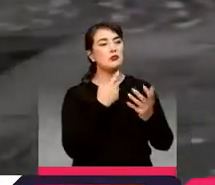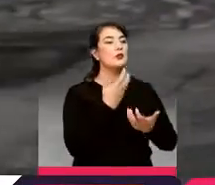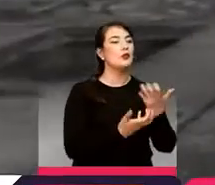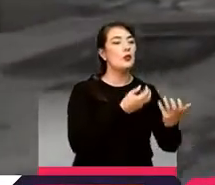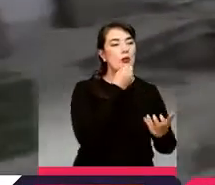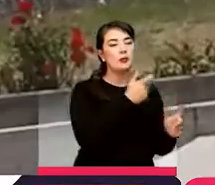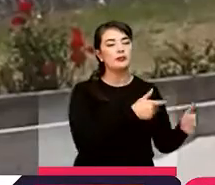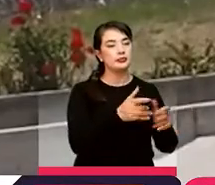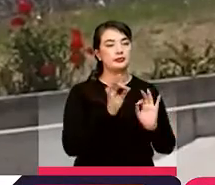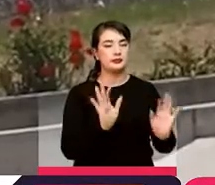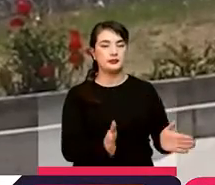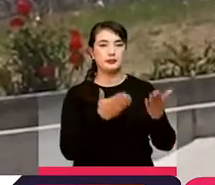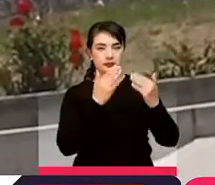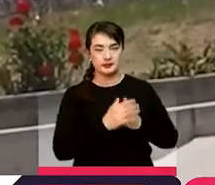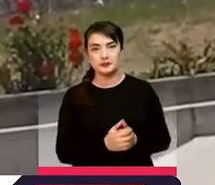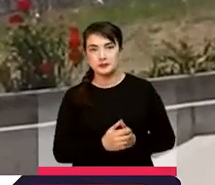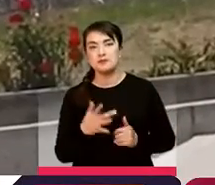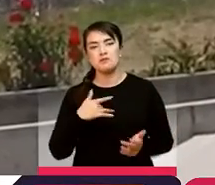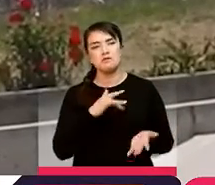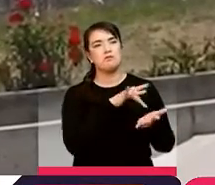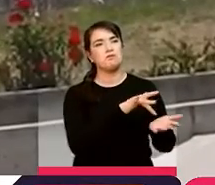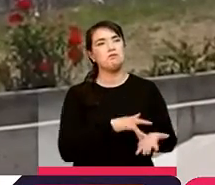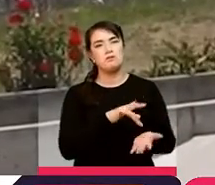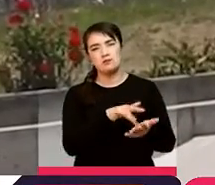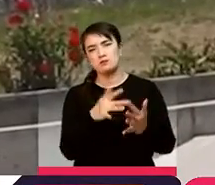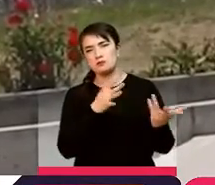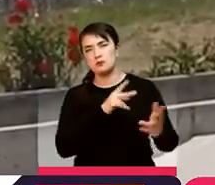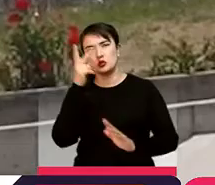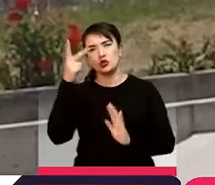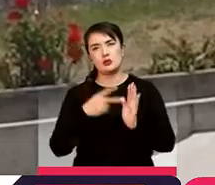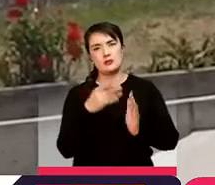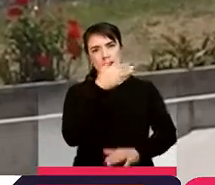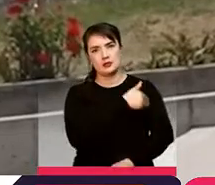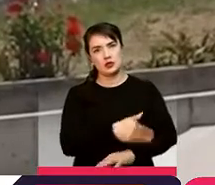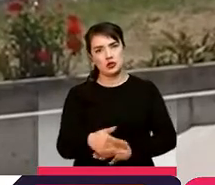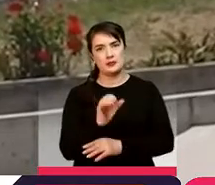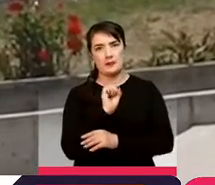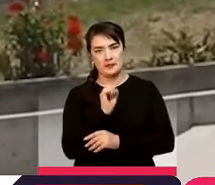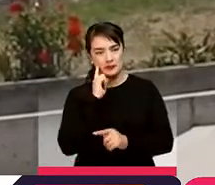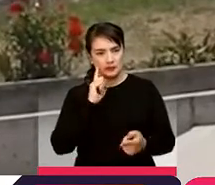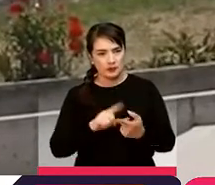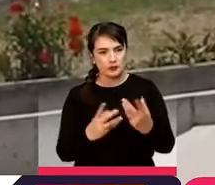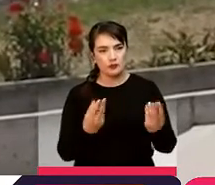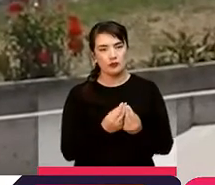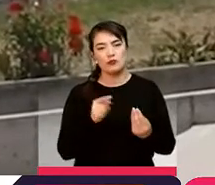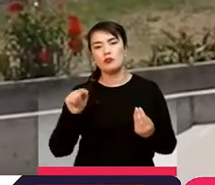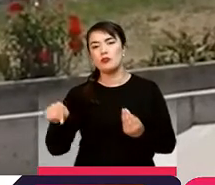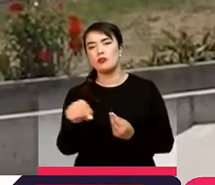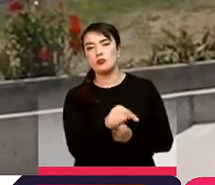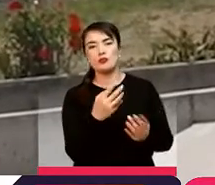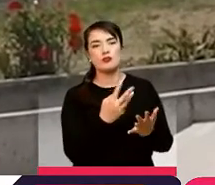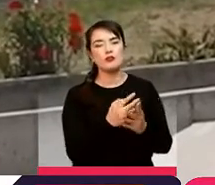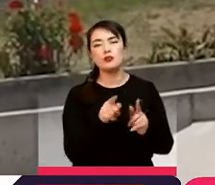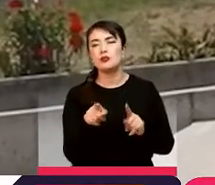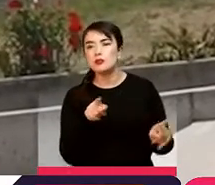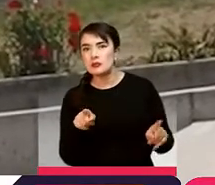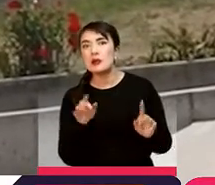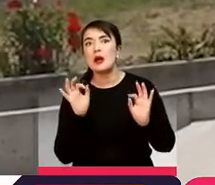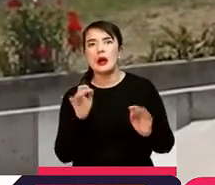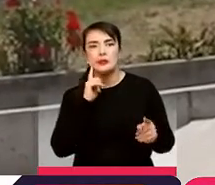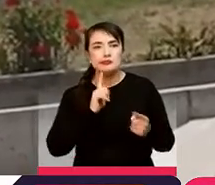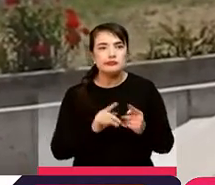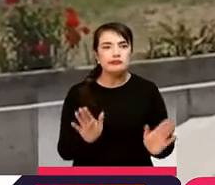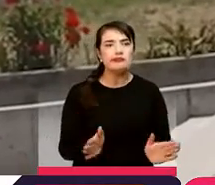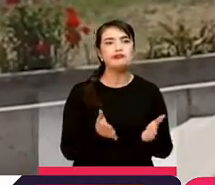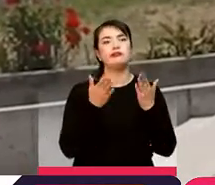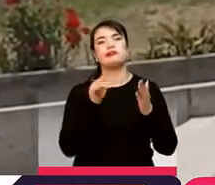visitamos las inversiones cercanas a los 2 mil millones de pesos que está haciendo la unidad de servicios penitenciarios y carcelarios que permite por un lado mejorar